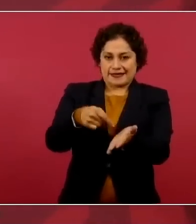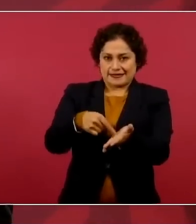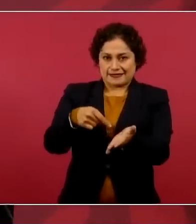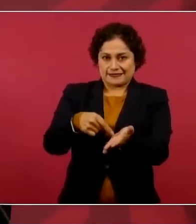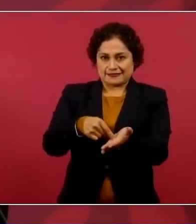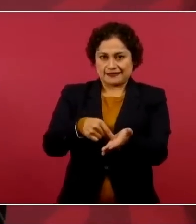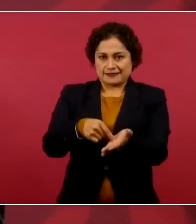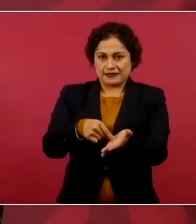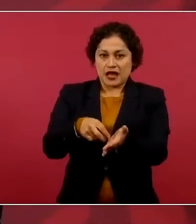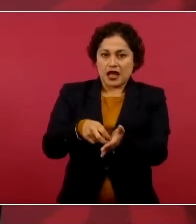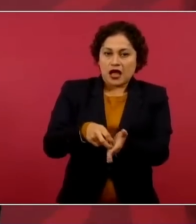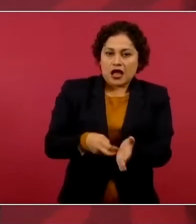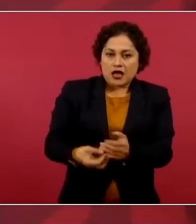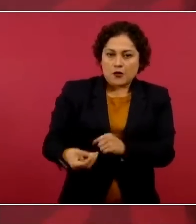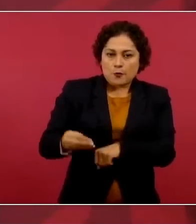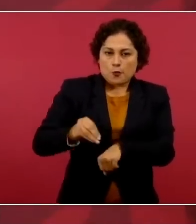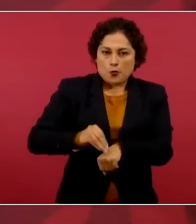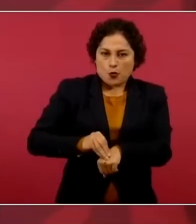contradecir